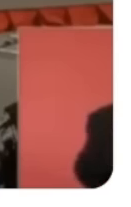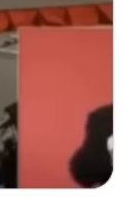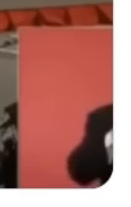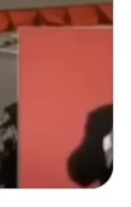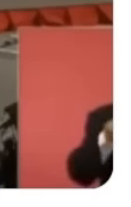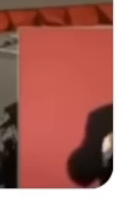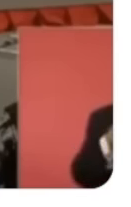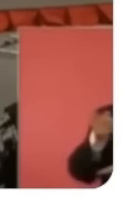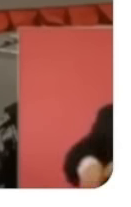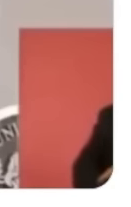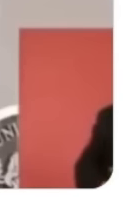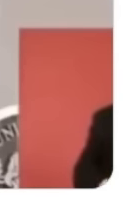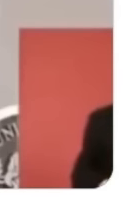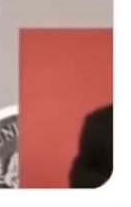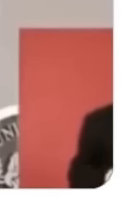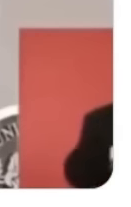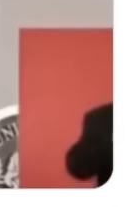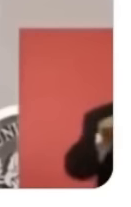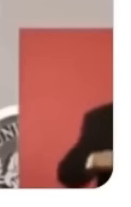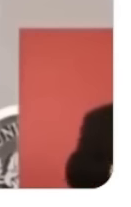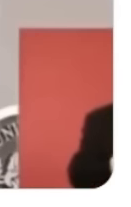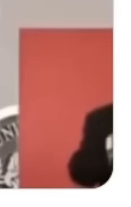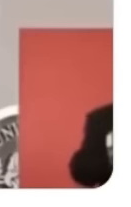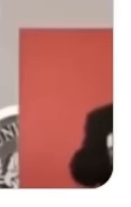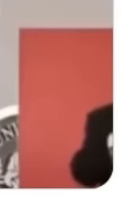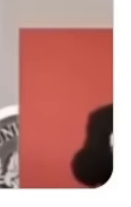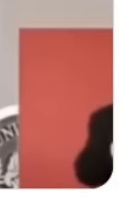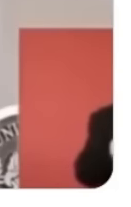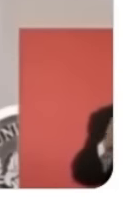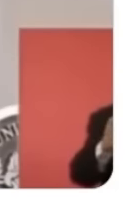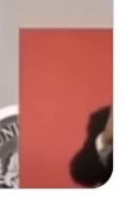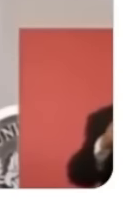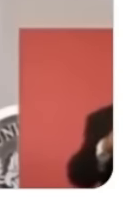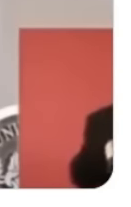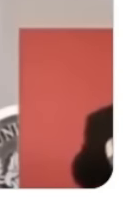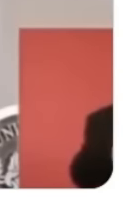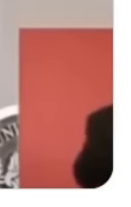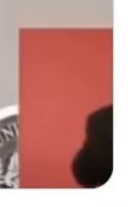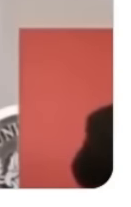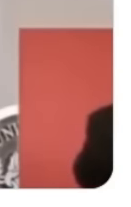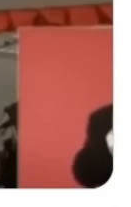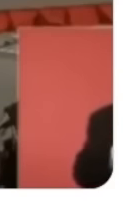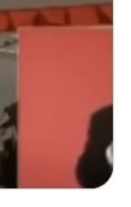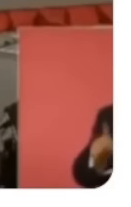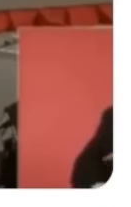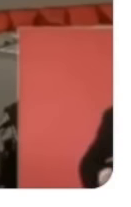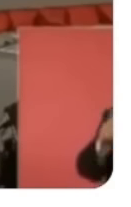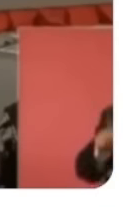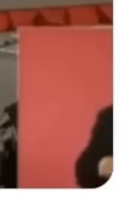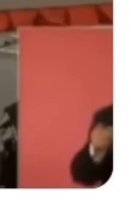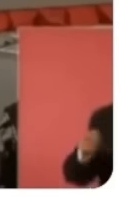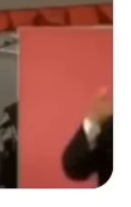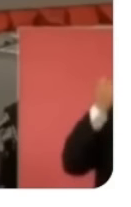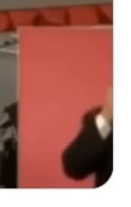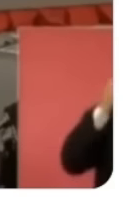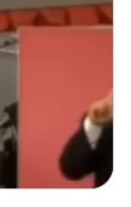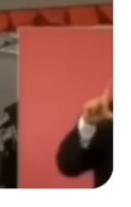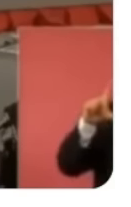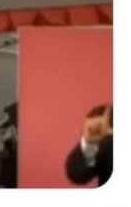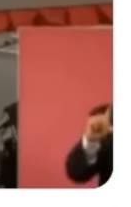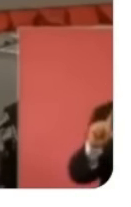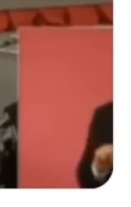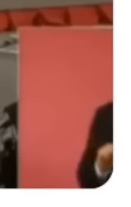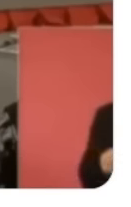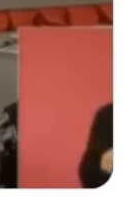1997 y de Felipe Calderón en el 2007, que nos condenaban a pensiones de miseria